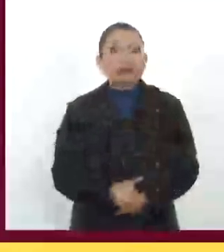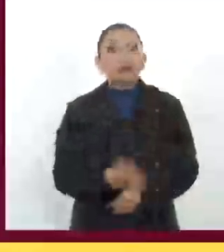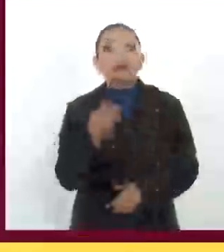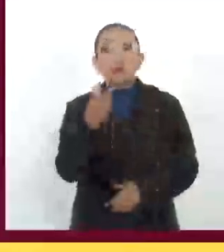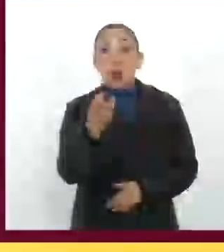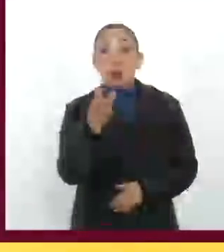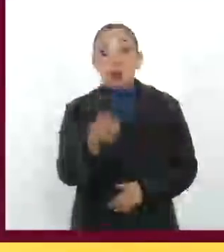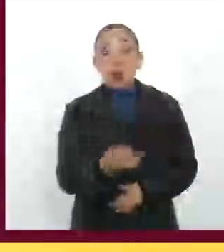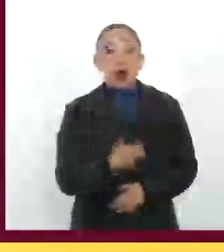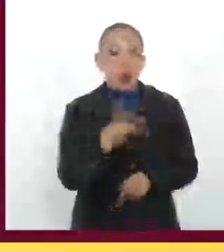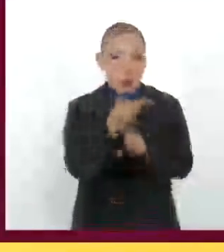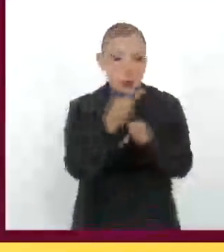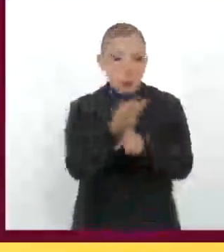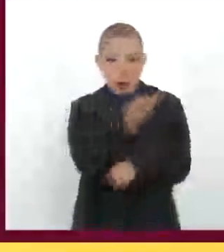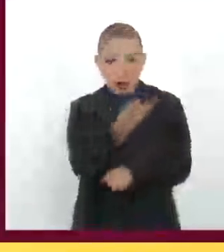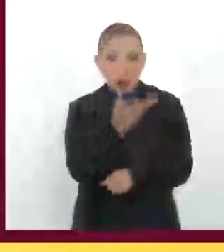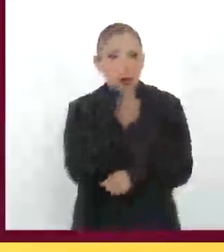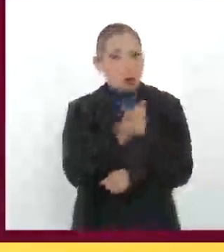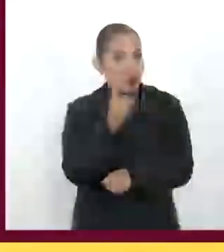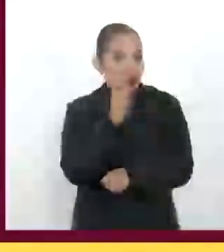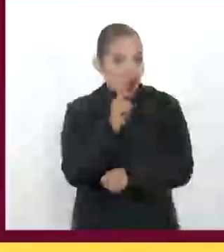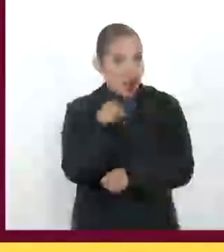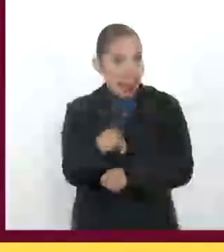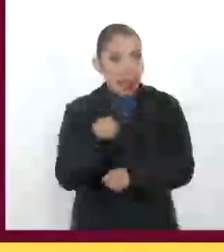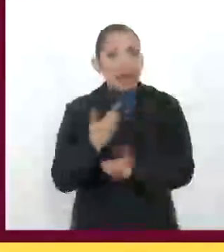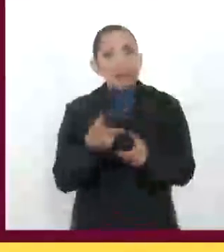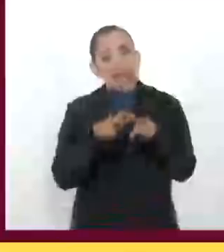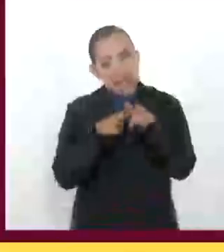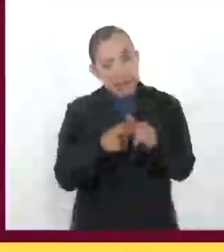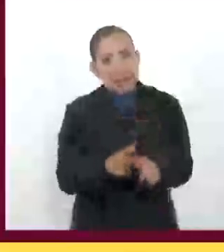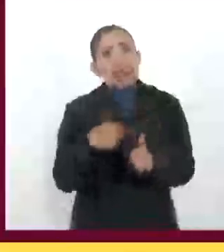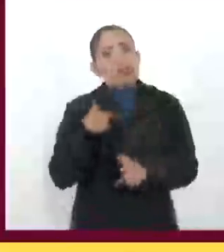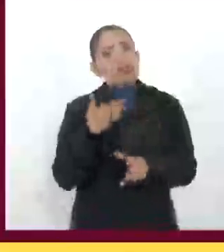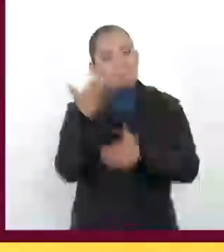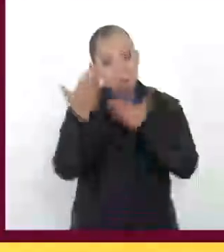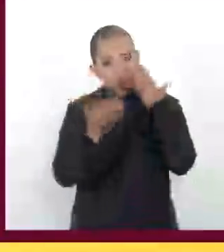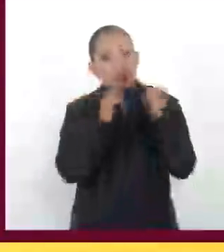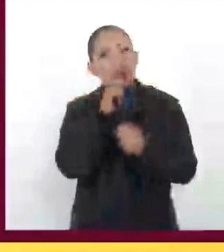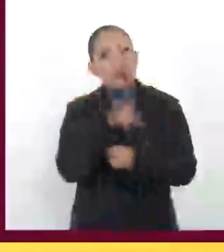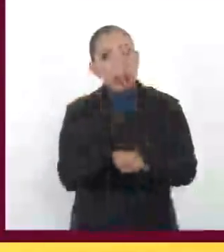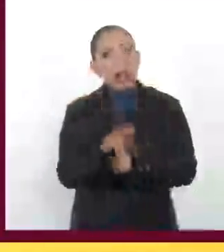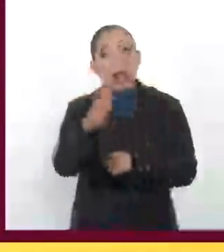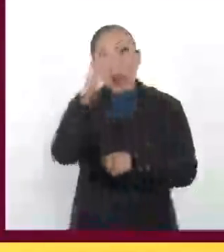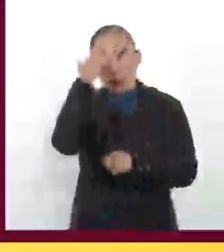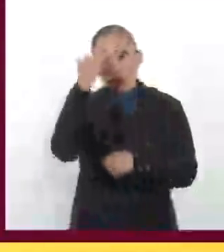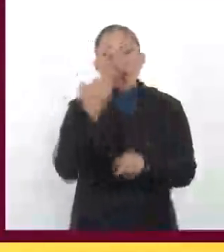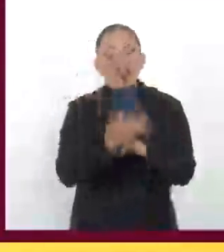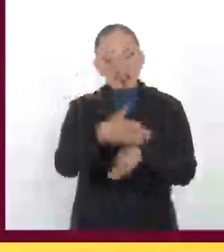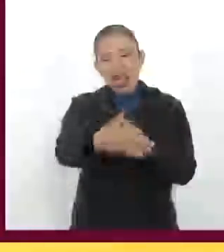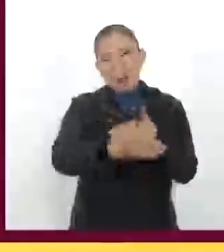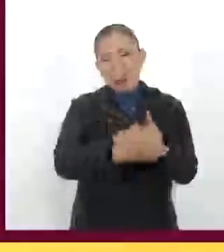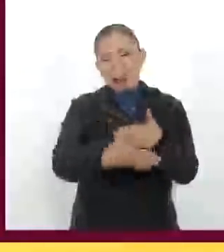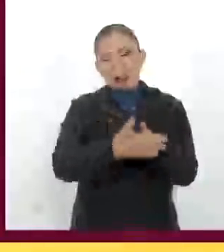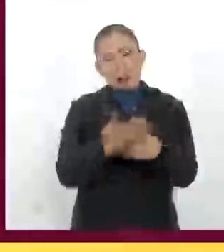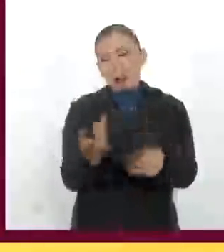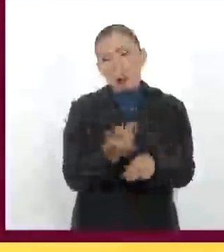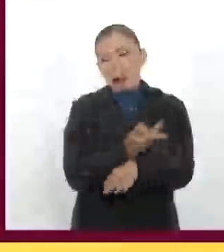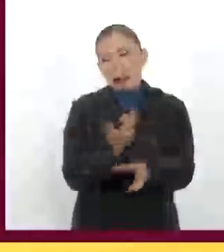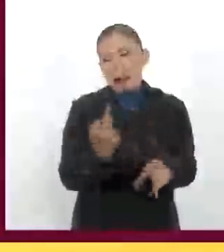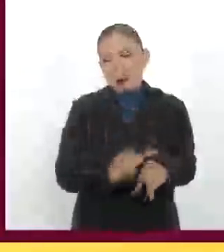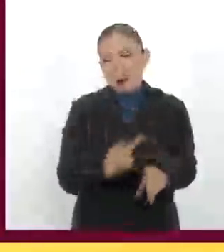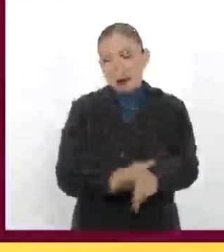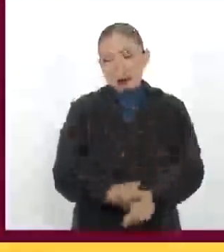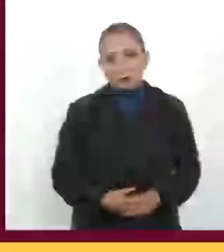rodean. Por lo que las y los invitamos a seguir así y no dejar de prepararse. Recuerden que esta contingencia